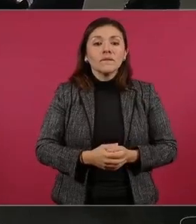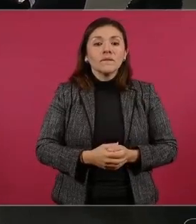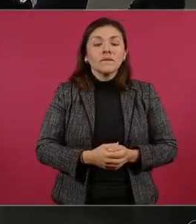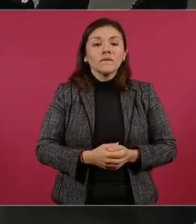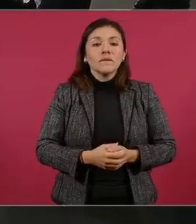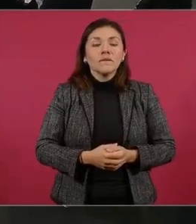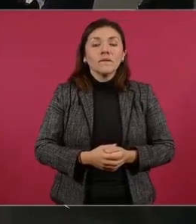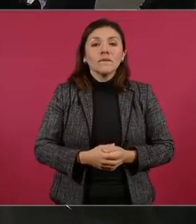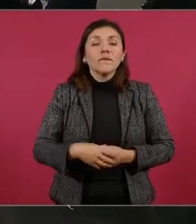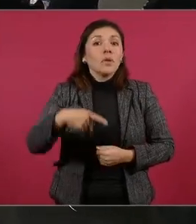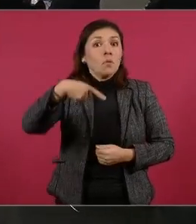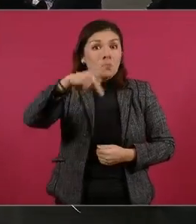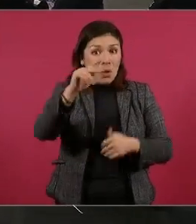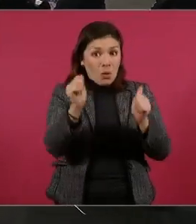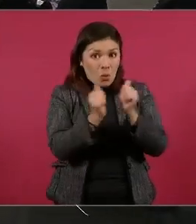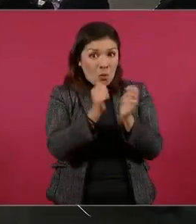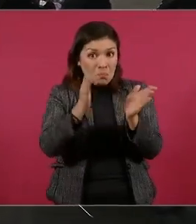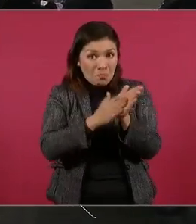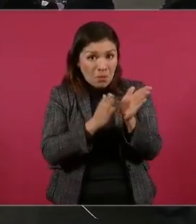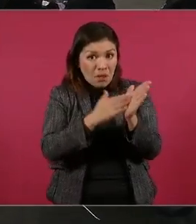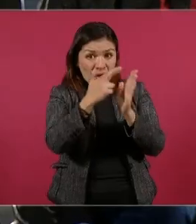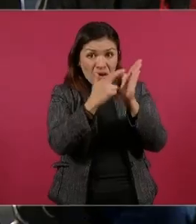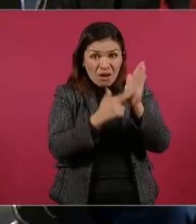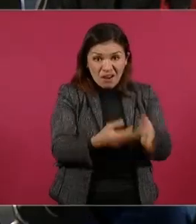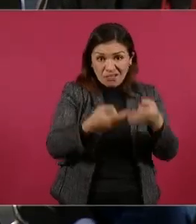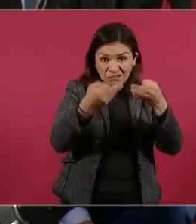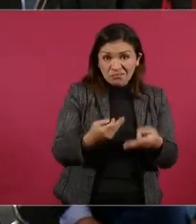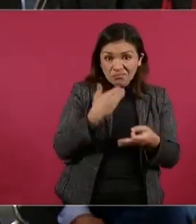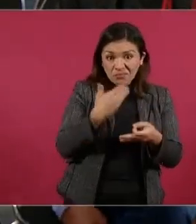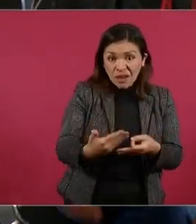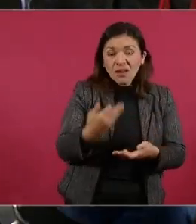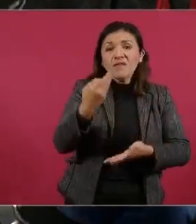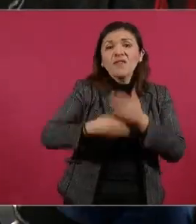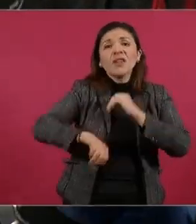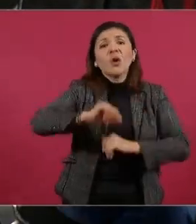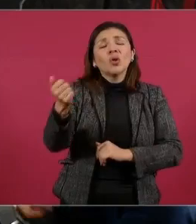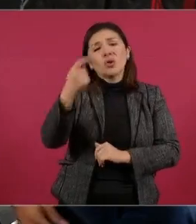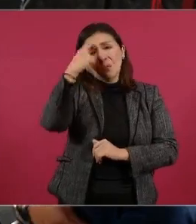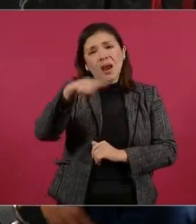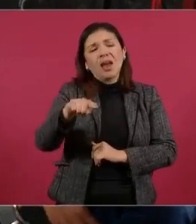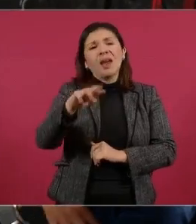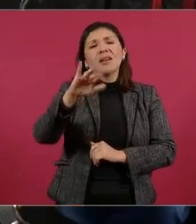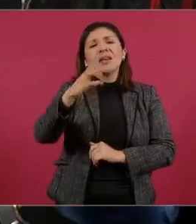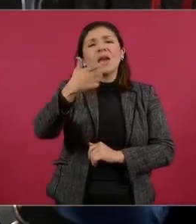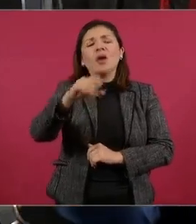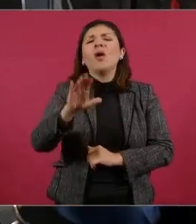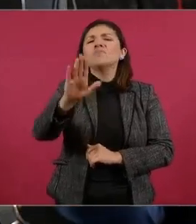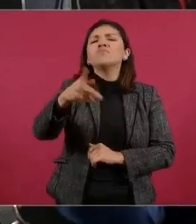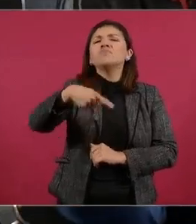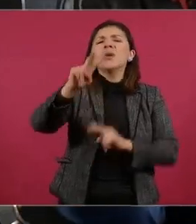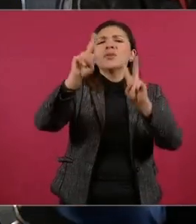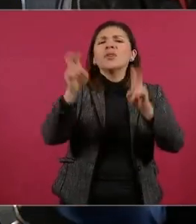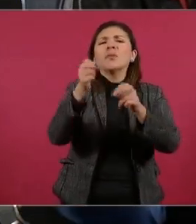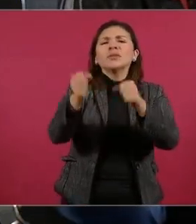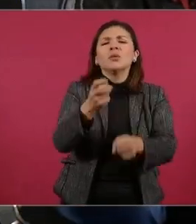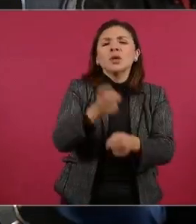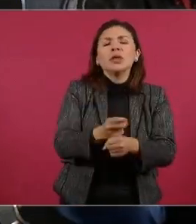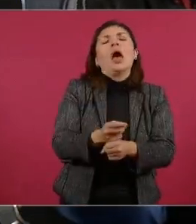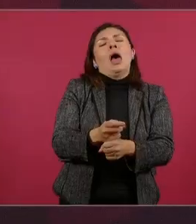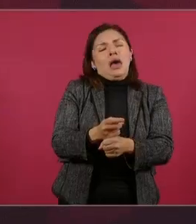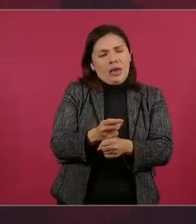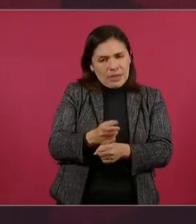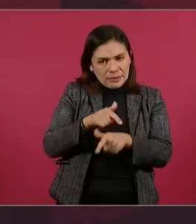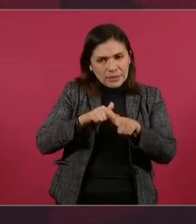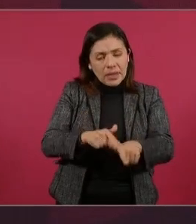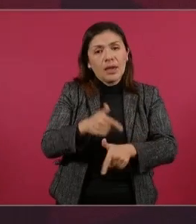tierra está lo del Acueducto está lo del distrito de riego Pero y en la cuestión de seguridad presidente Ah no estamos